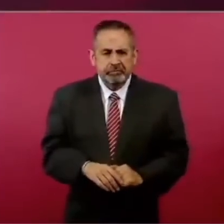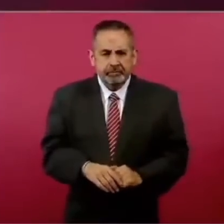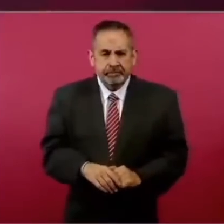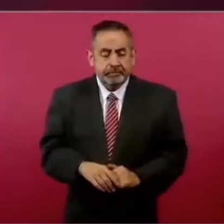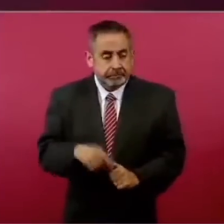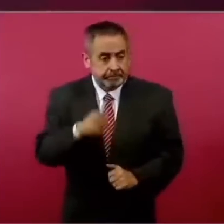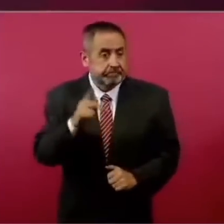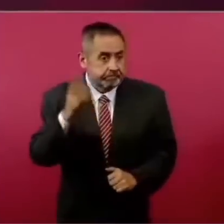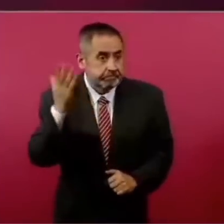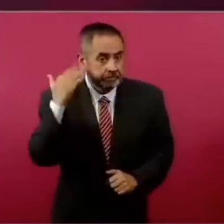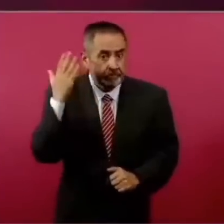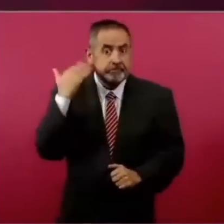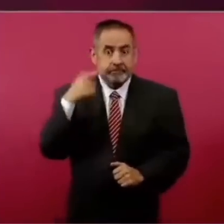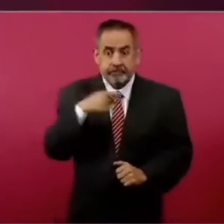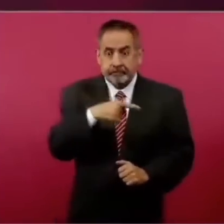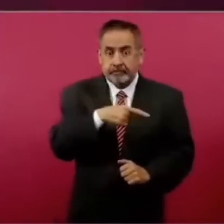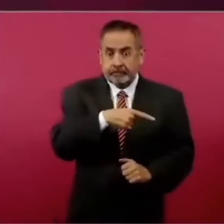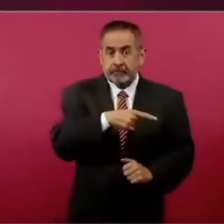Pero antes sí.